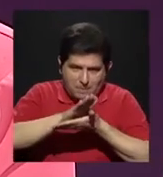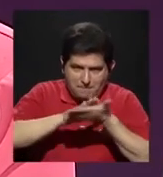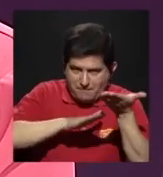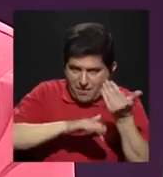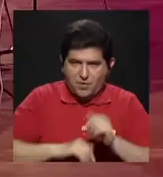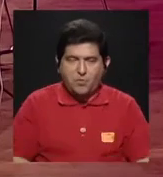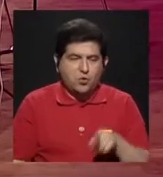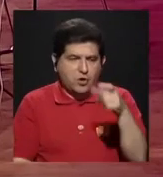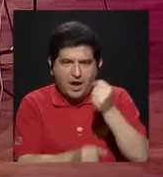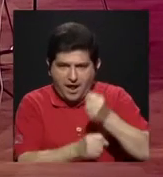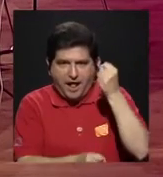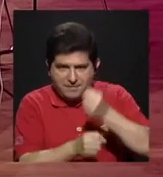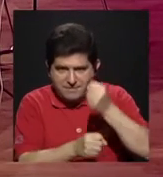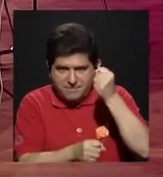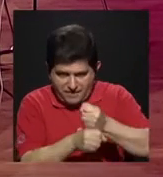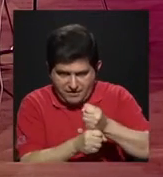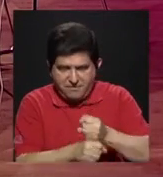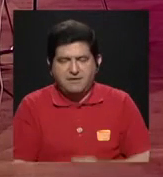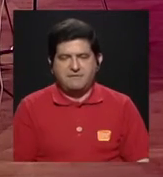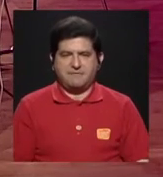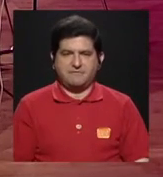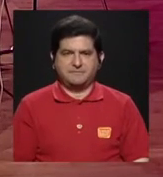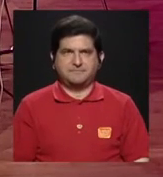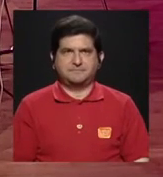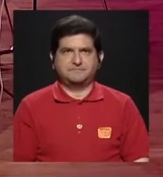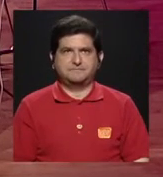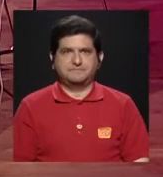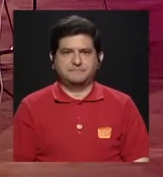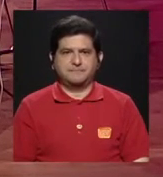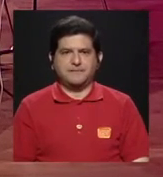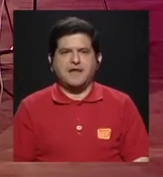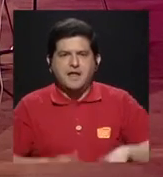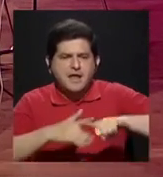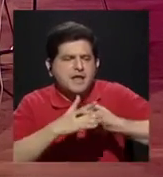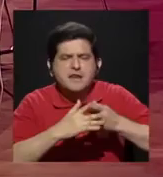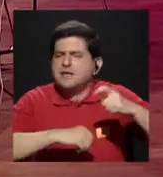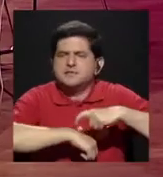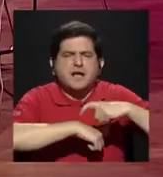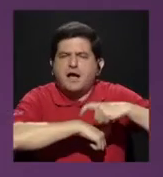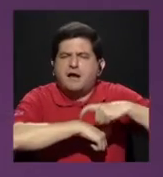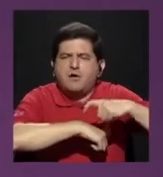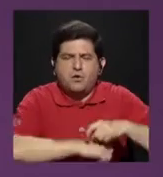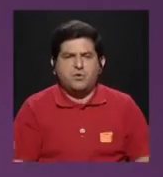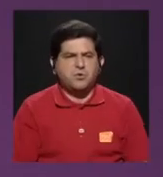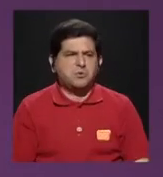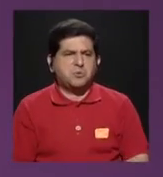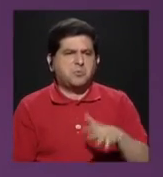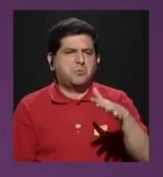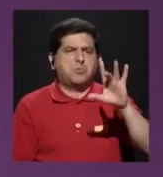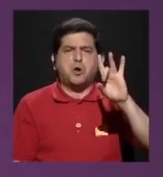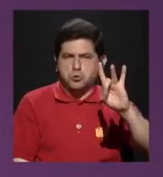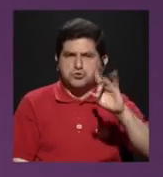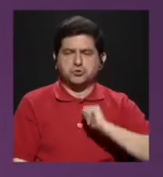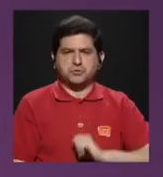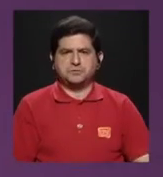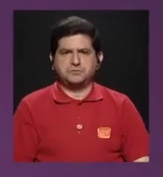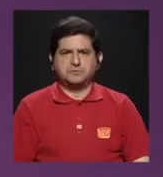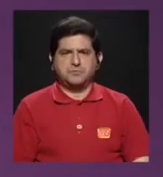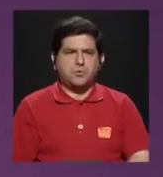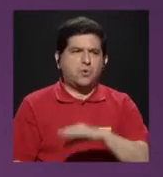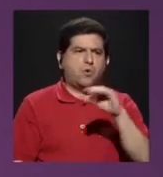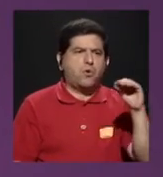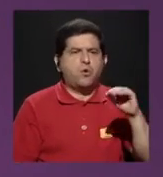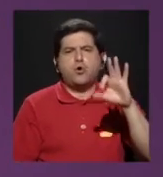al trabajo del... ¿A qué hora inicia ese trabajo? A las 8, a las